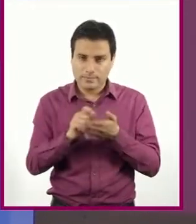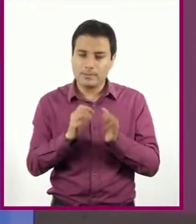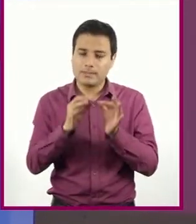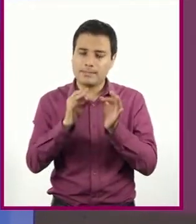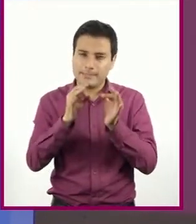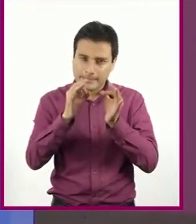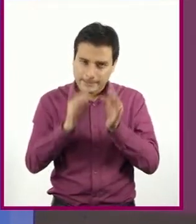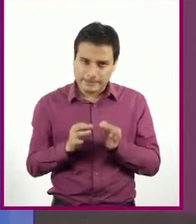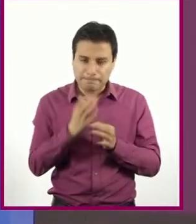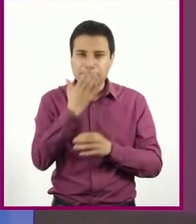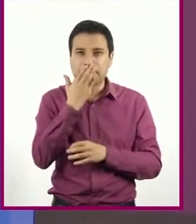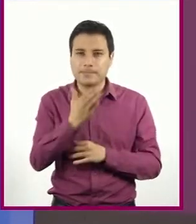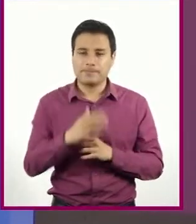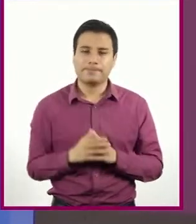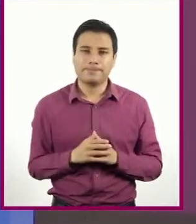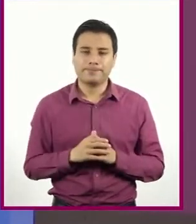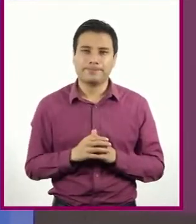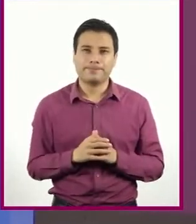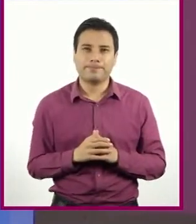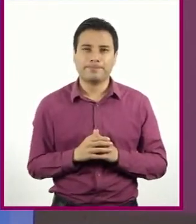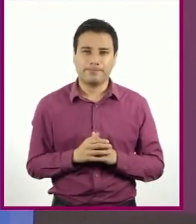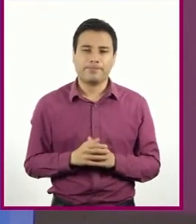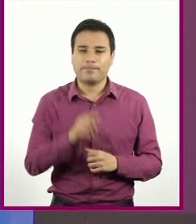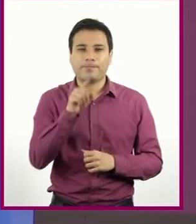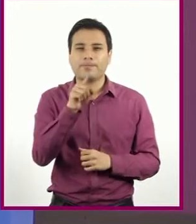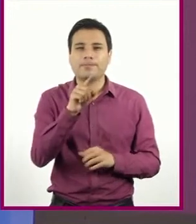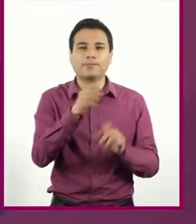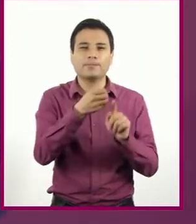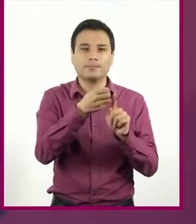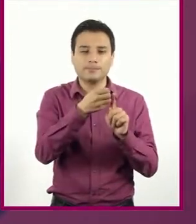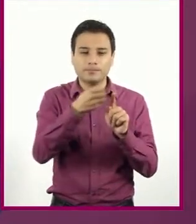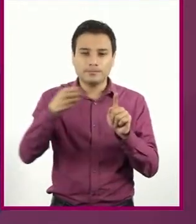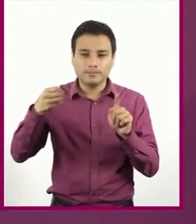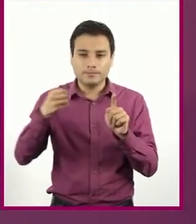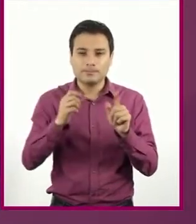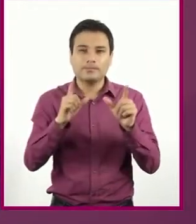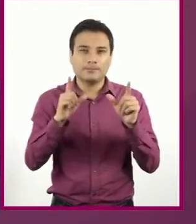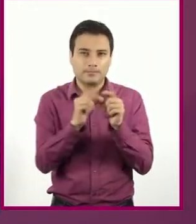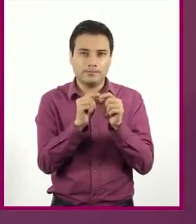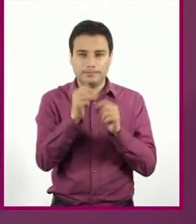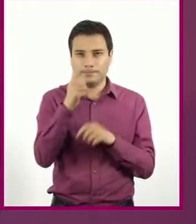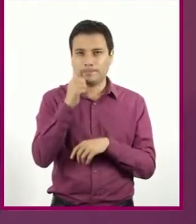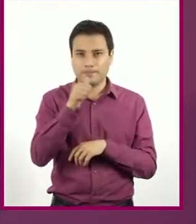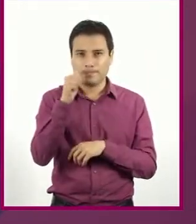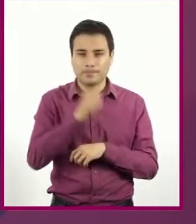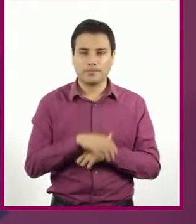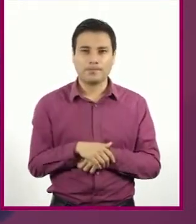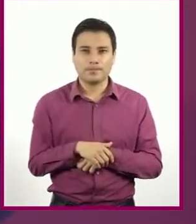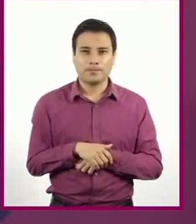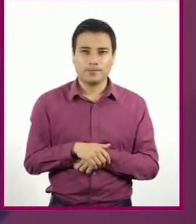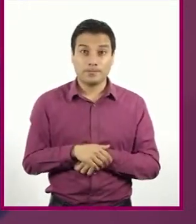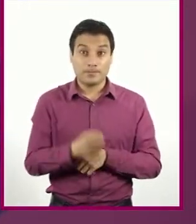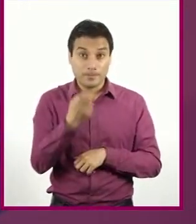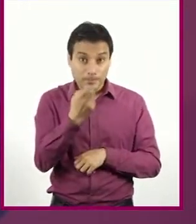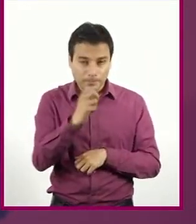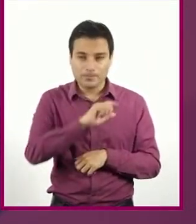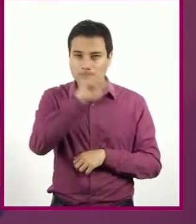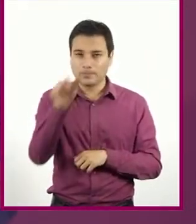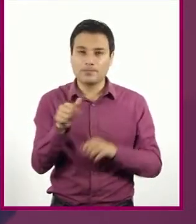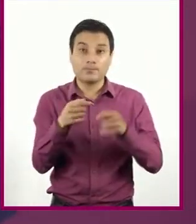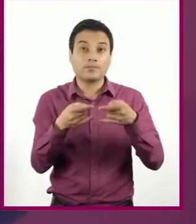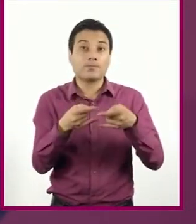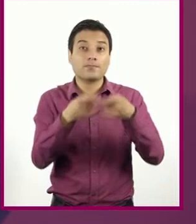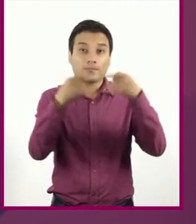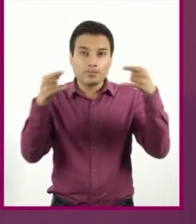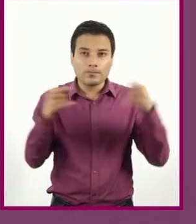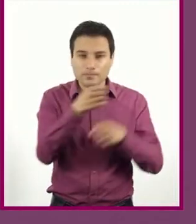nuestros personajes. Textos sintéticos y secuencia clara de las acciones harán que su historieta sea